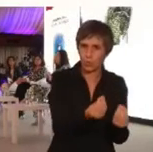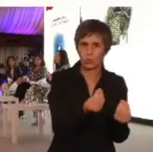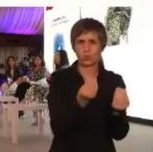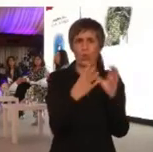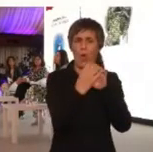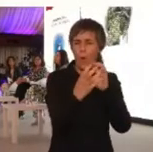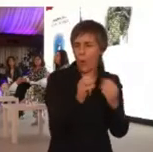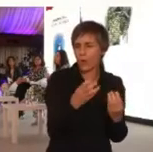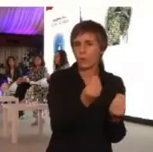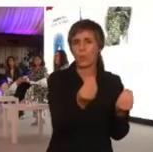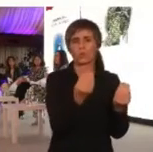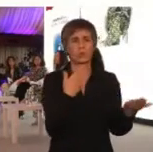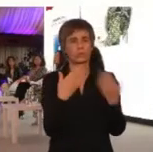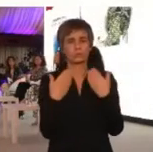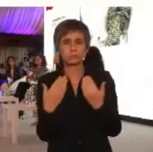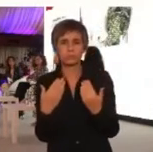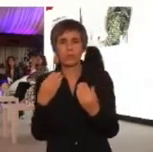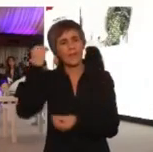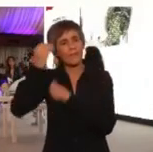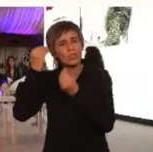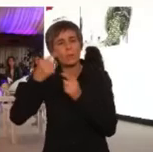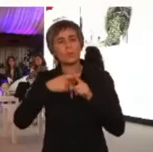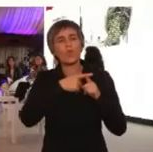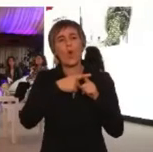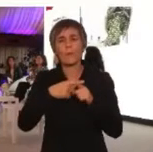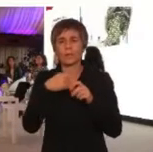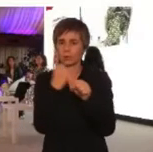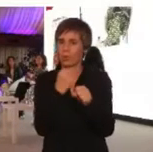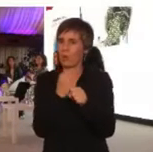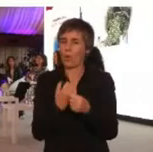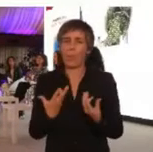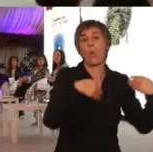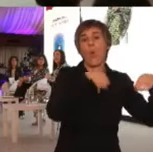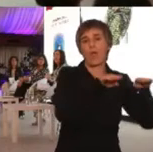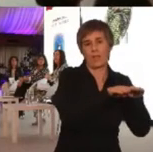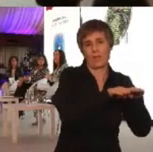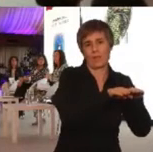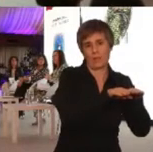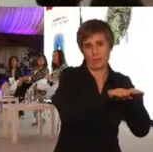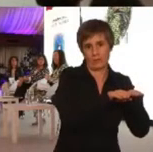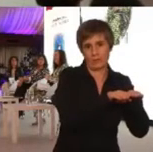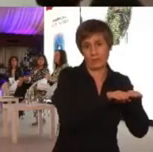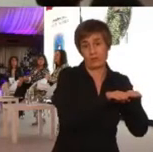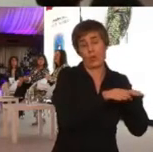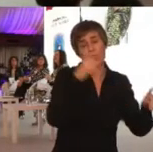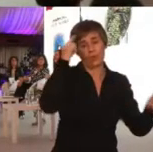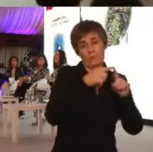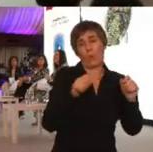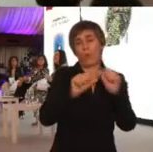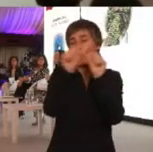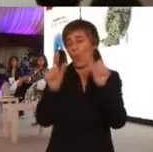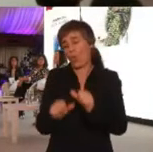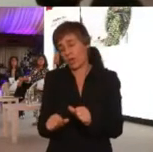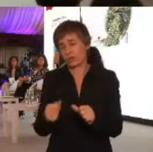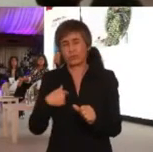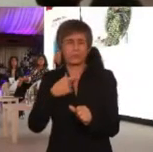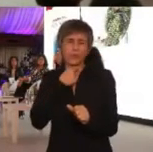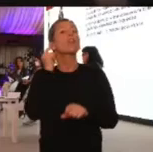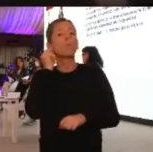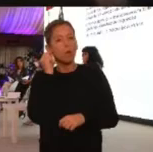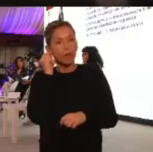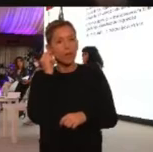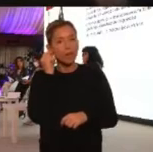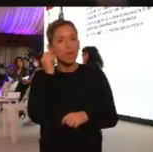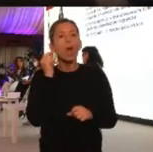sí reflexionamos mucho juntas. Y yo creo que ese proceso de aprendizaje es estupendo, ¿no? A mí me